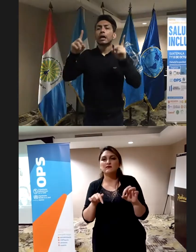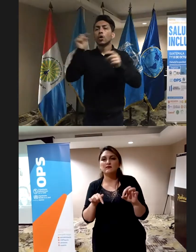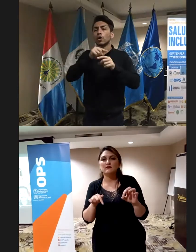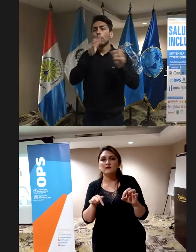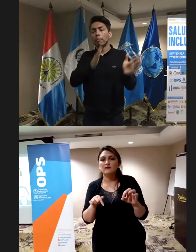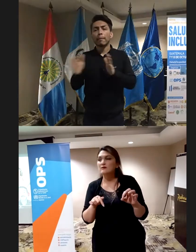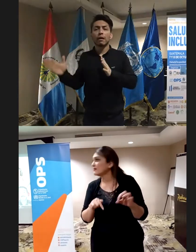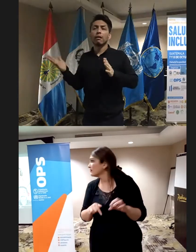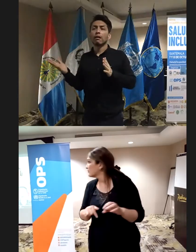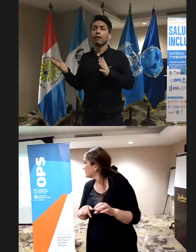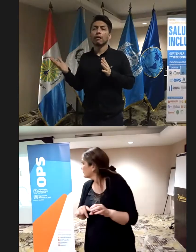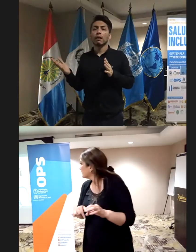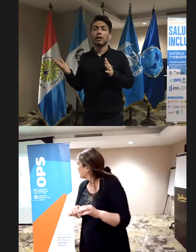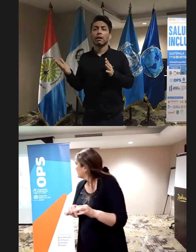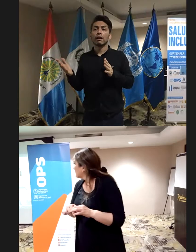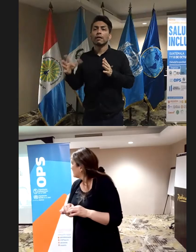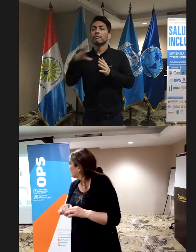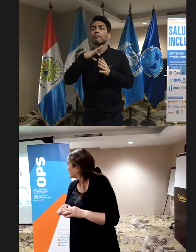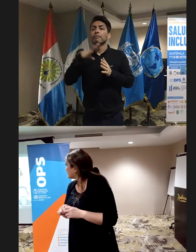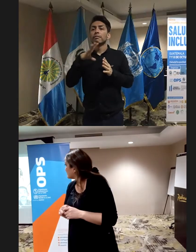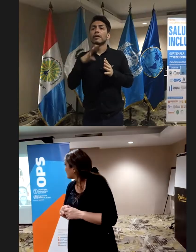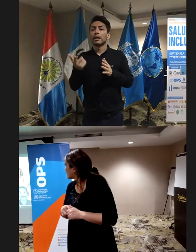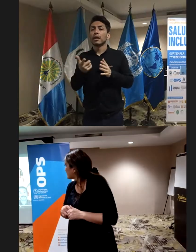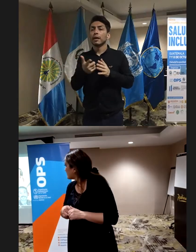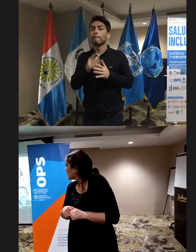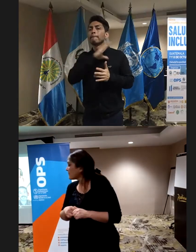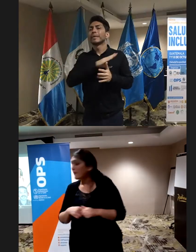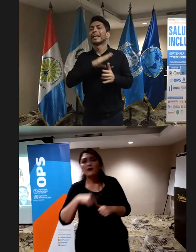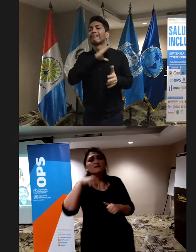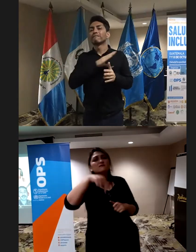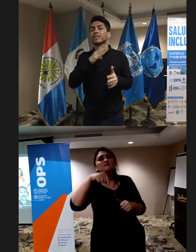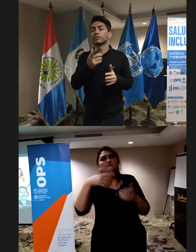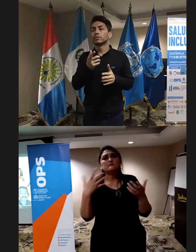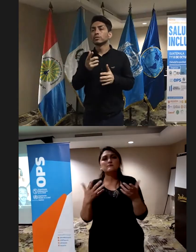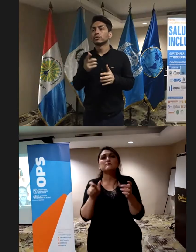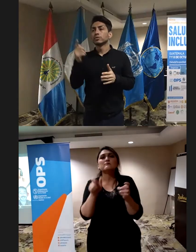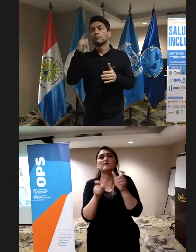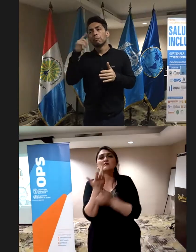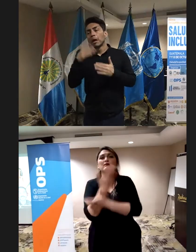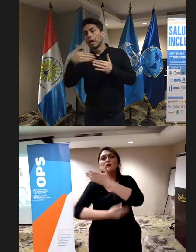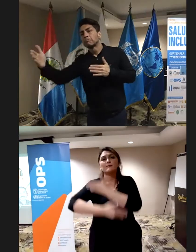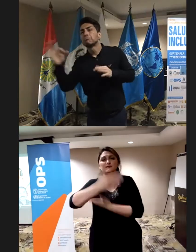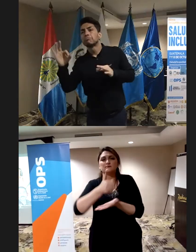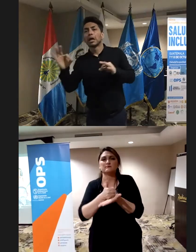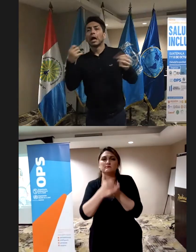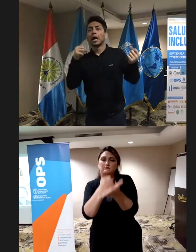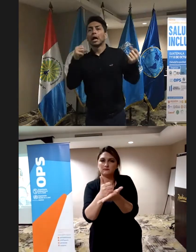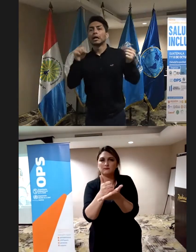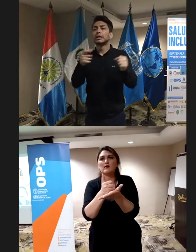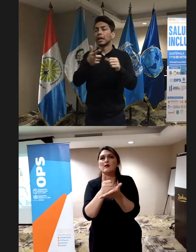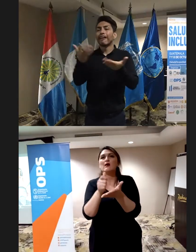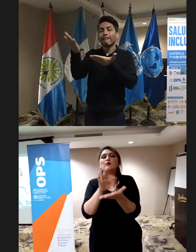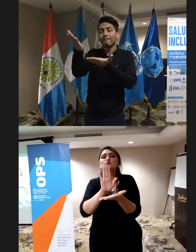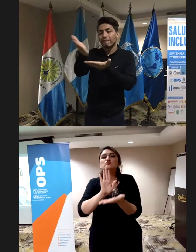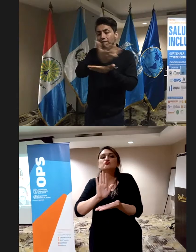desastres produce ya de una beneficios adicionales más allá de la generación de datos. De hecho,